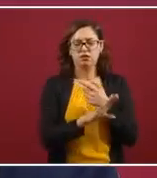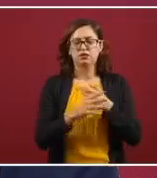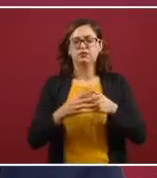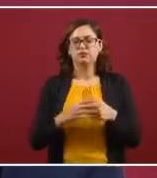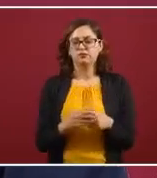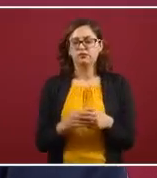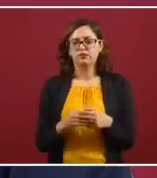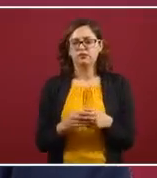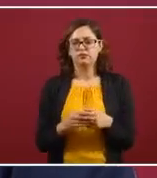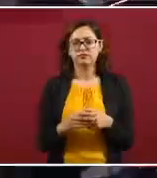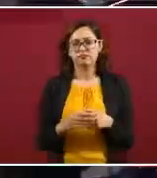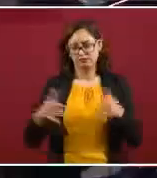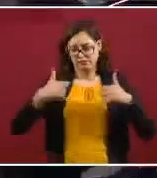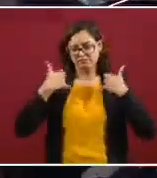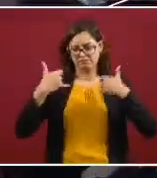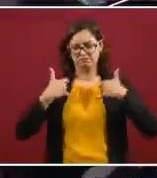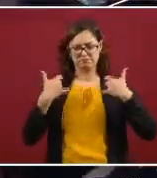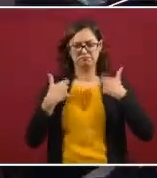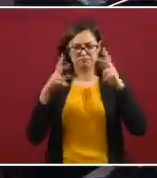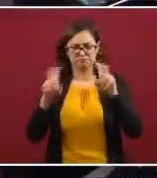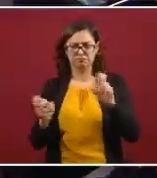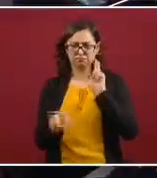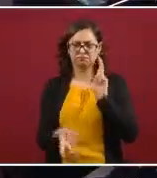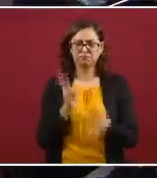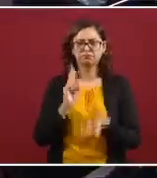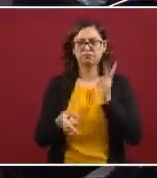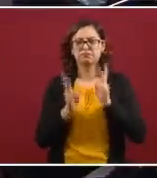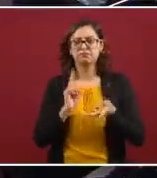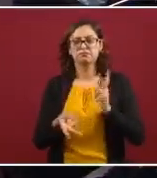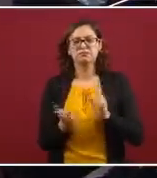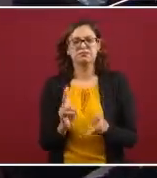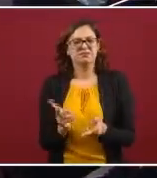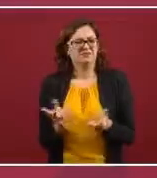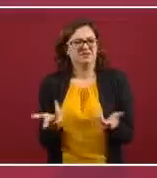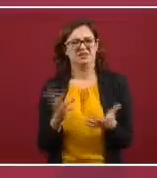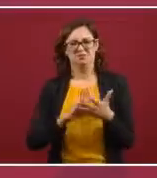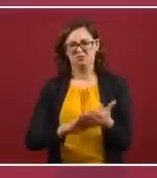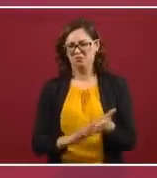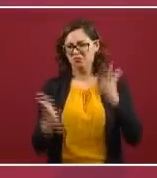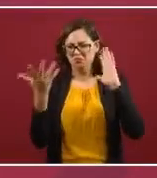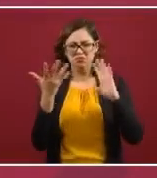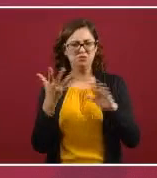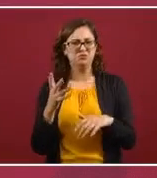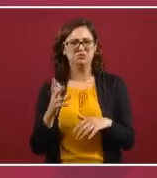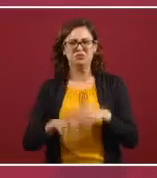son temas que tratan los jóvenes, el por qué no a la violencia,